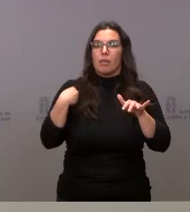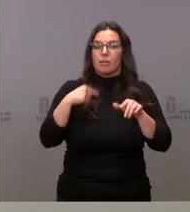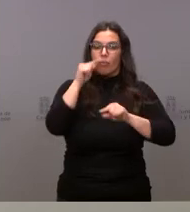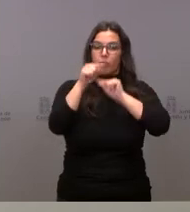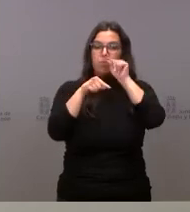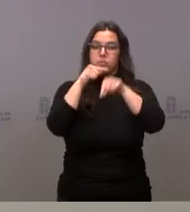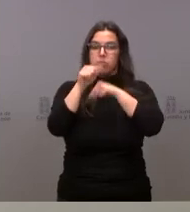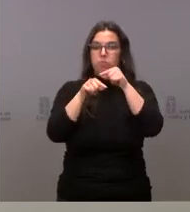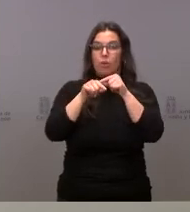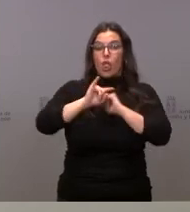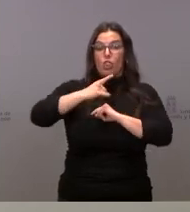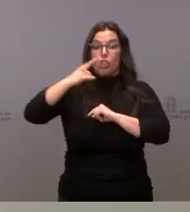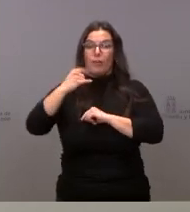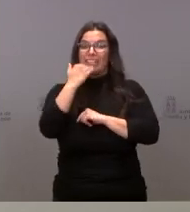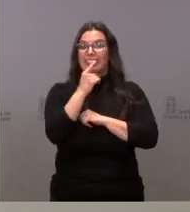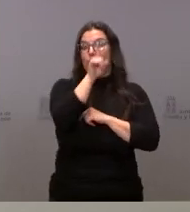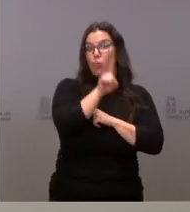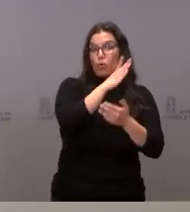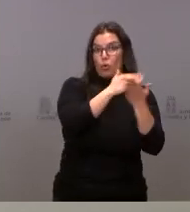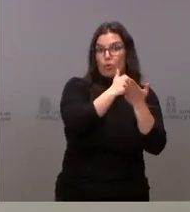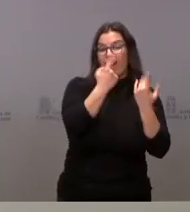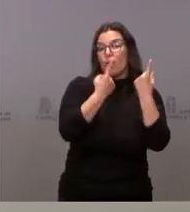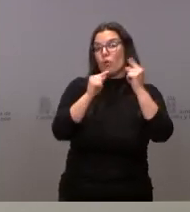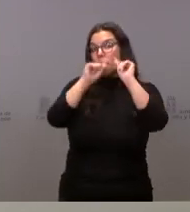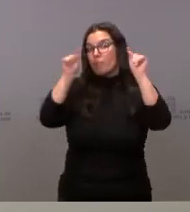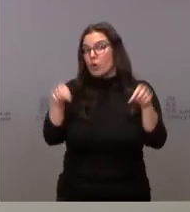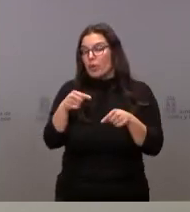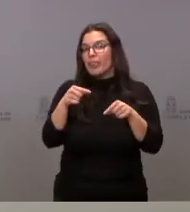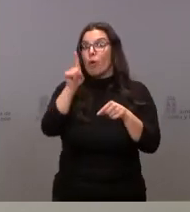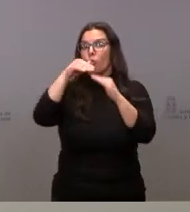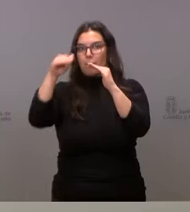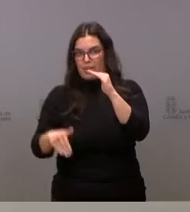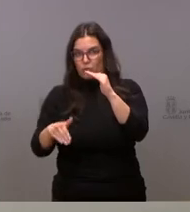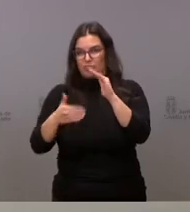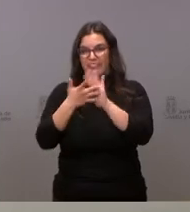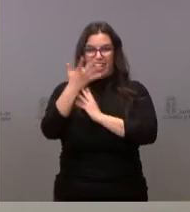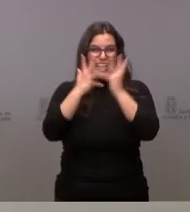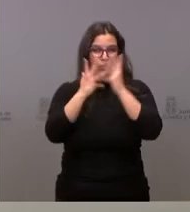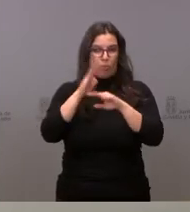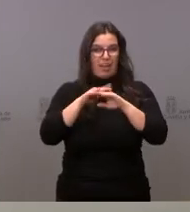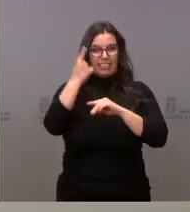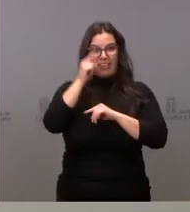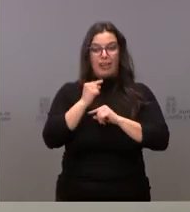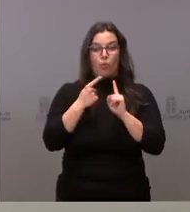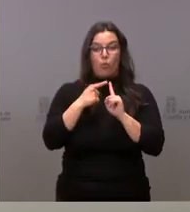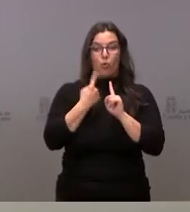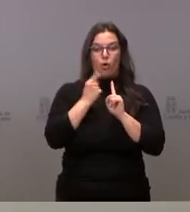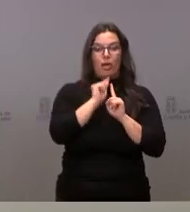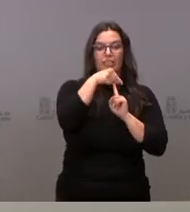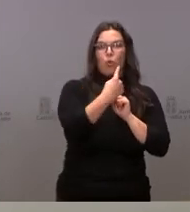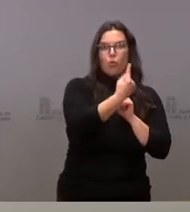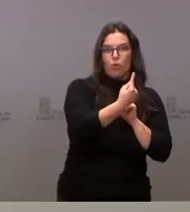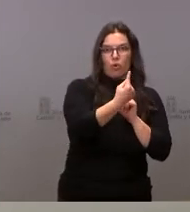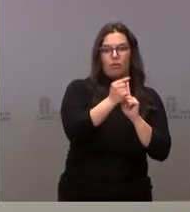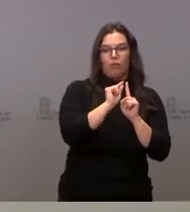cercano a 1 en la comunidad y en algunas provincias de la comunidad inferior a 1 lo que nos hace pensar con esperanza pero con prudencia